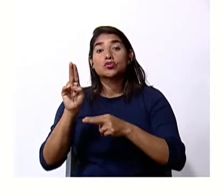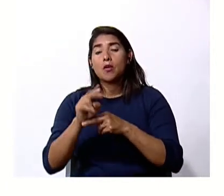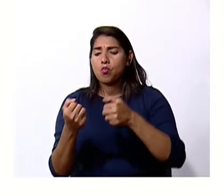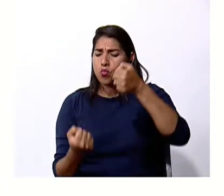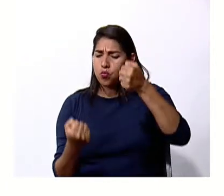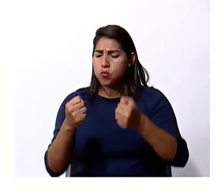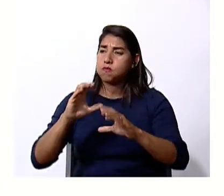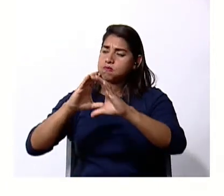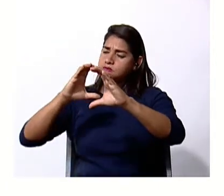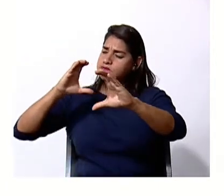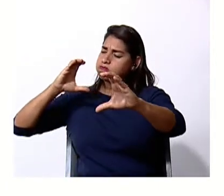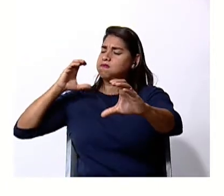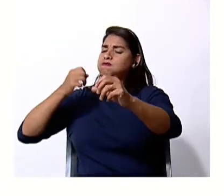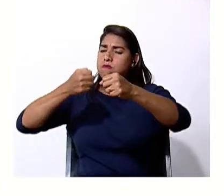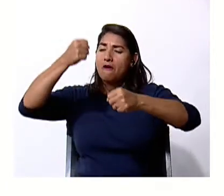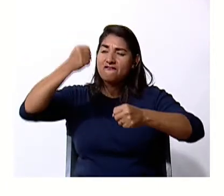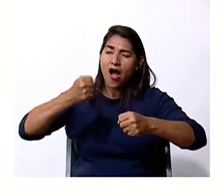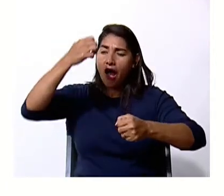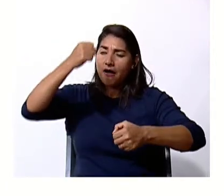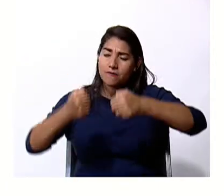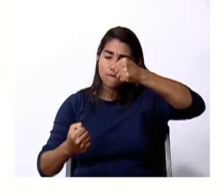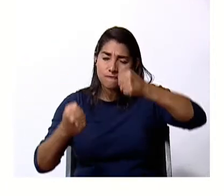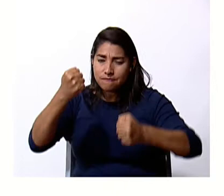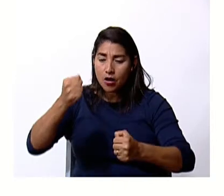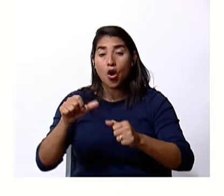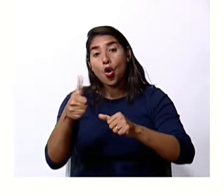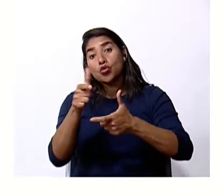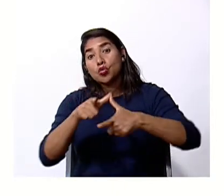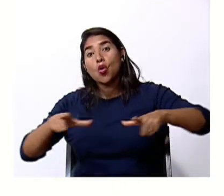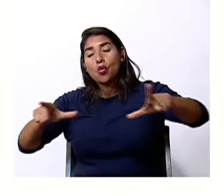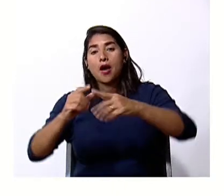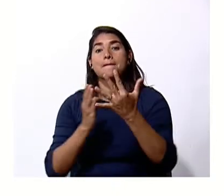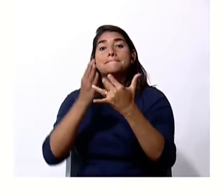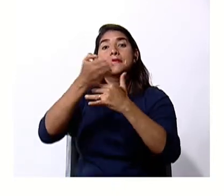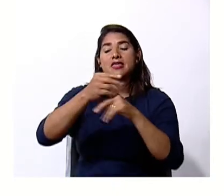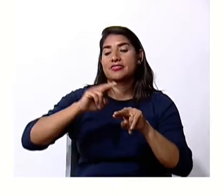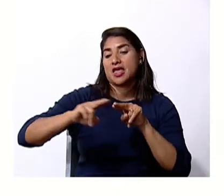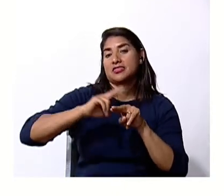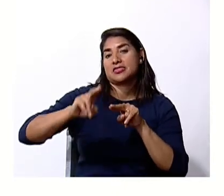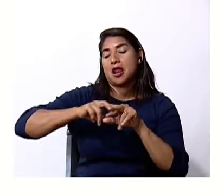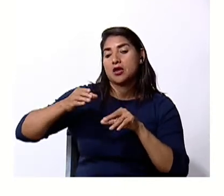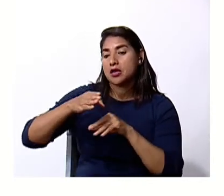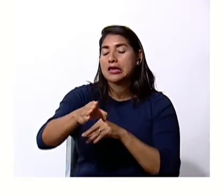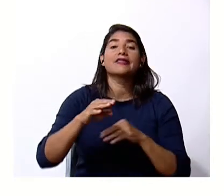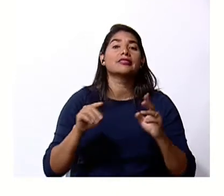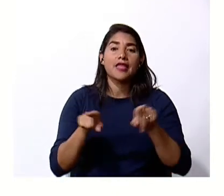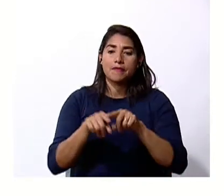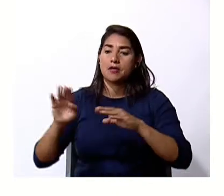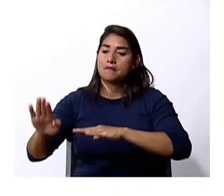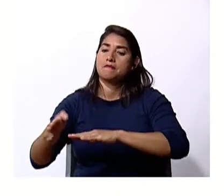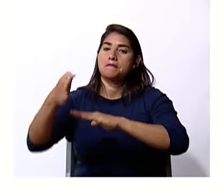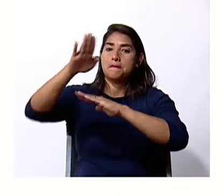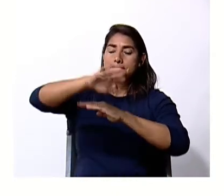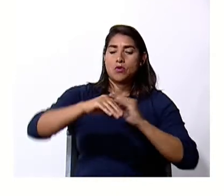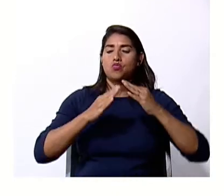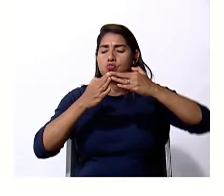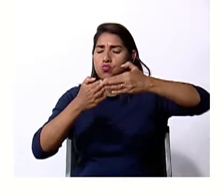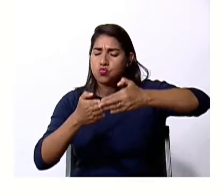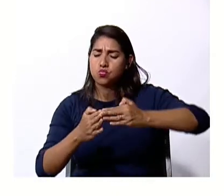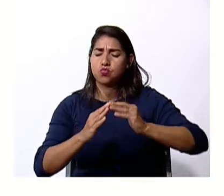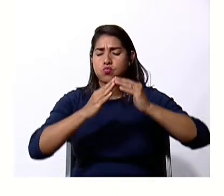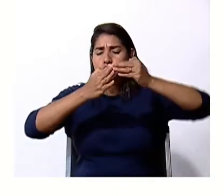los tráiler o en algunos otros lugares a través del tren, y marítima, que es a través de